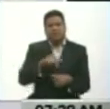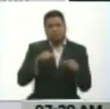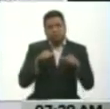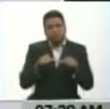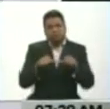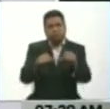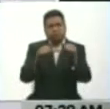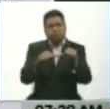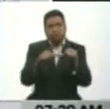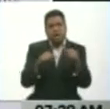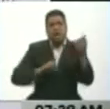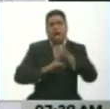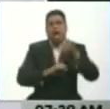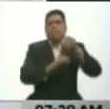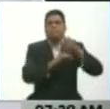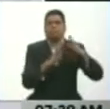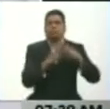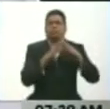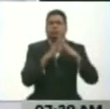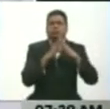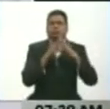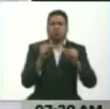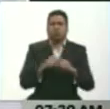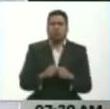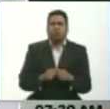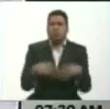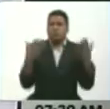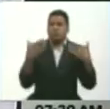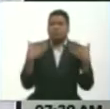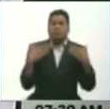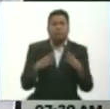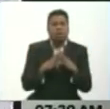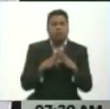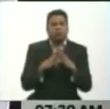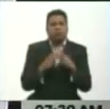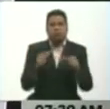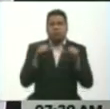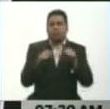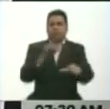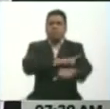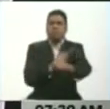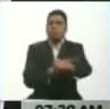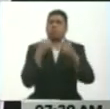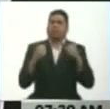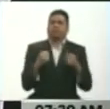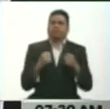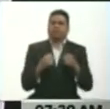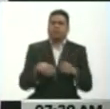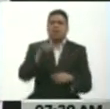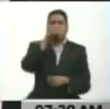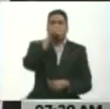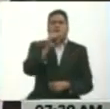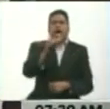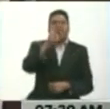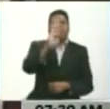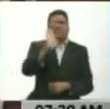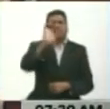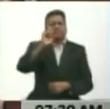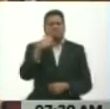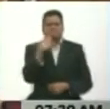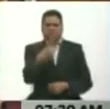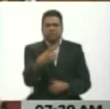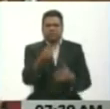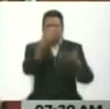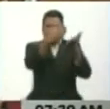del régimen, toma medidas a la desesperada para retener el poder. ABC.